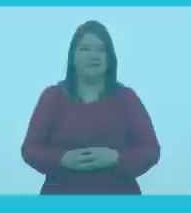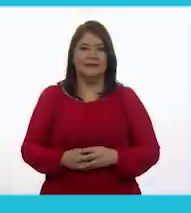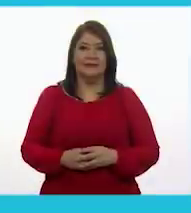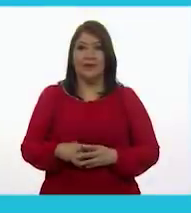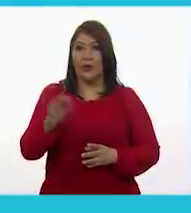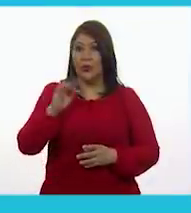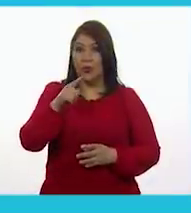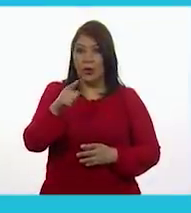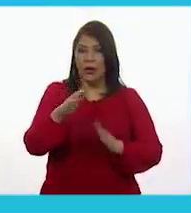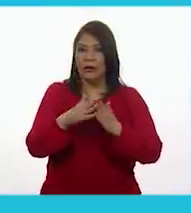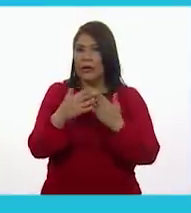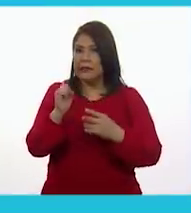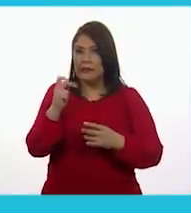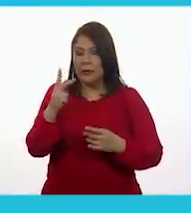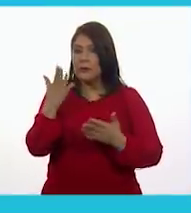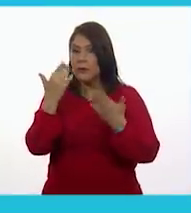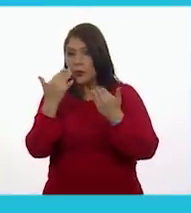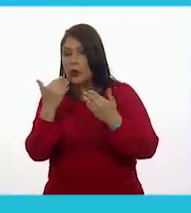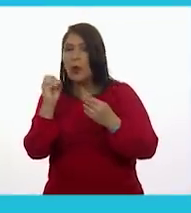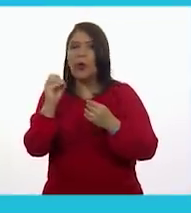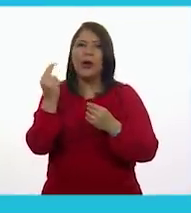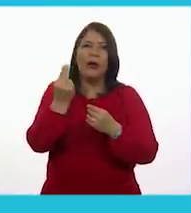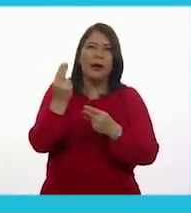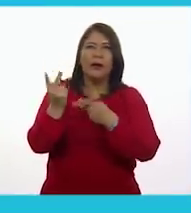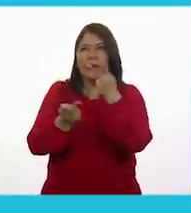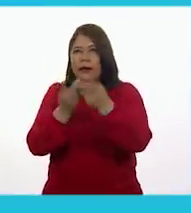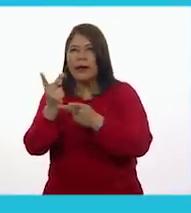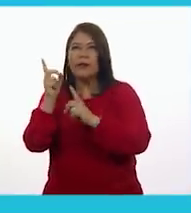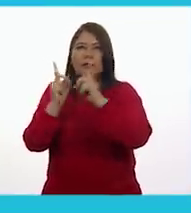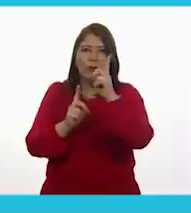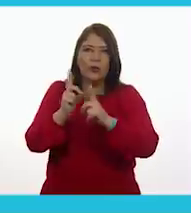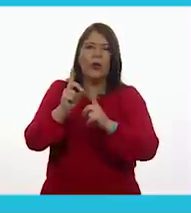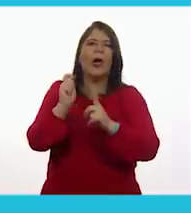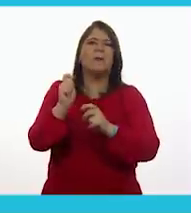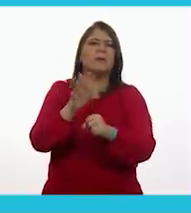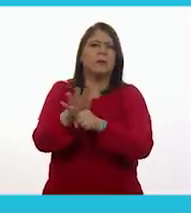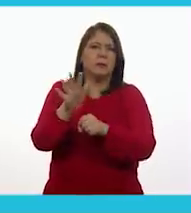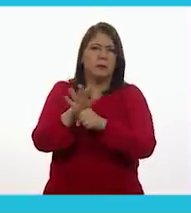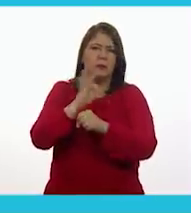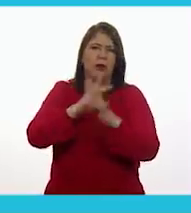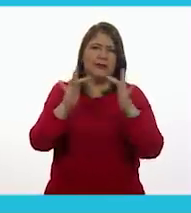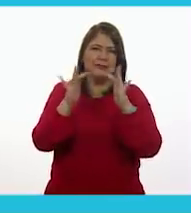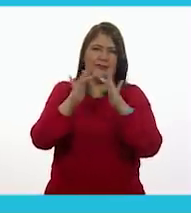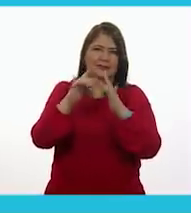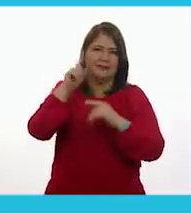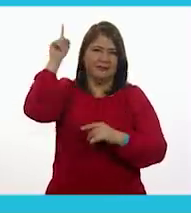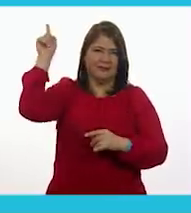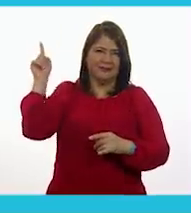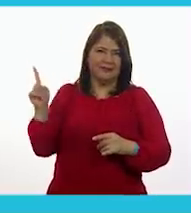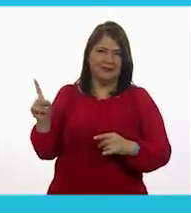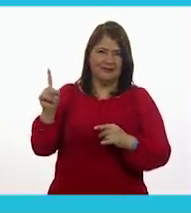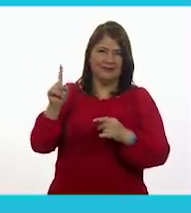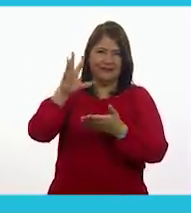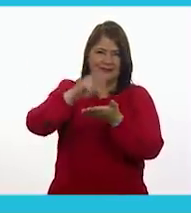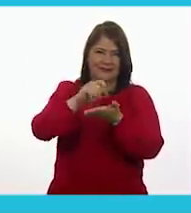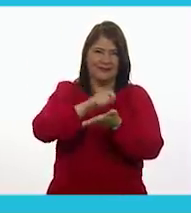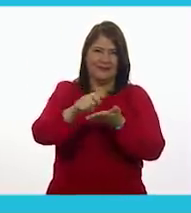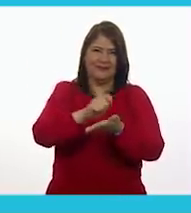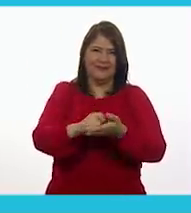Si no tienes el libro de texto o necesitas ayuda para resolver tus dudas, contáctanos.